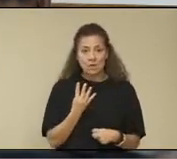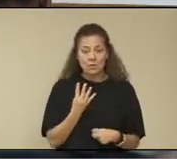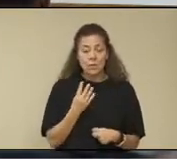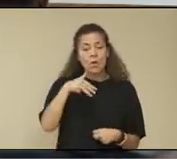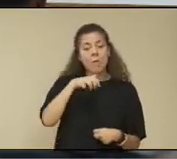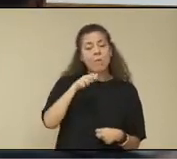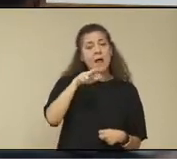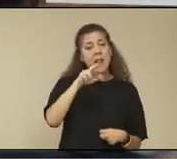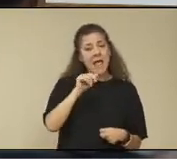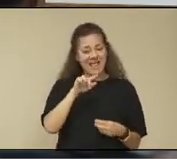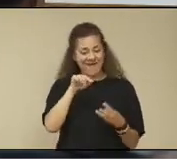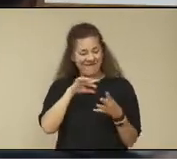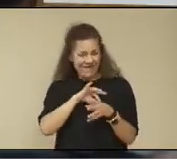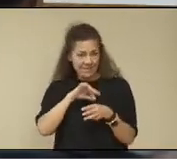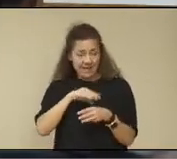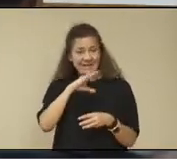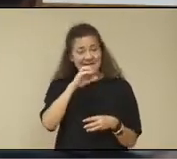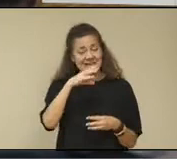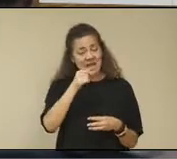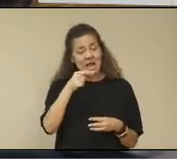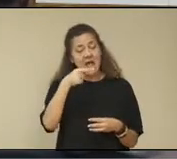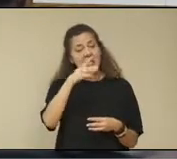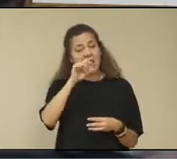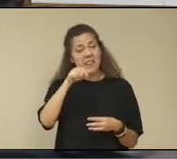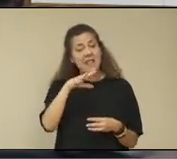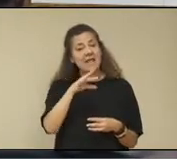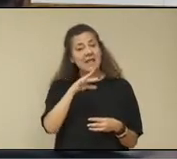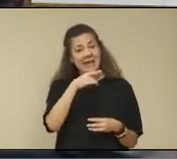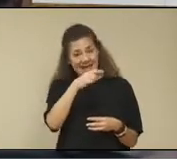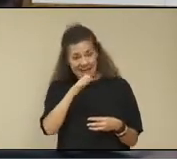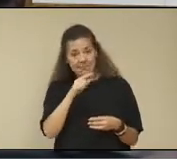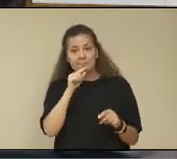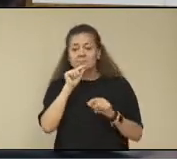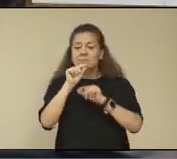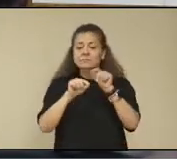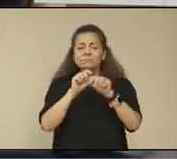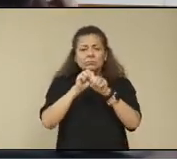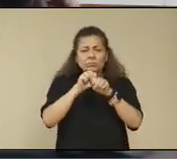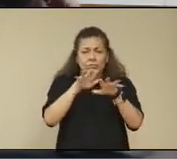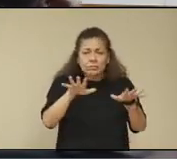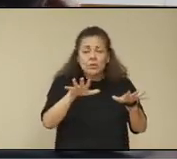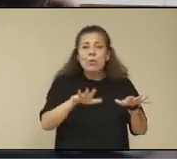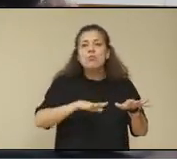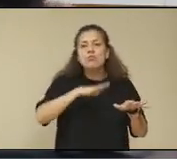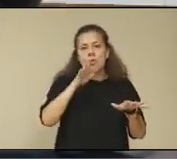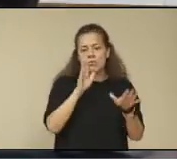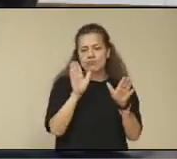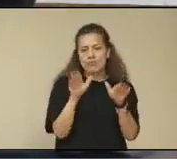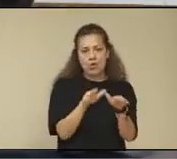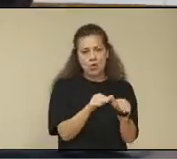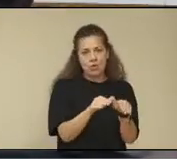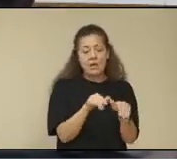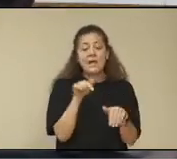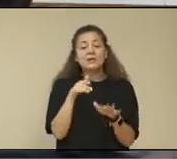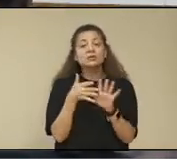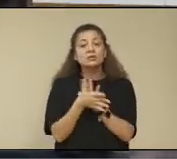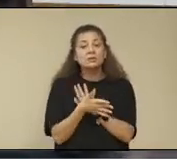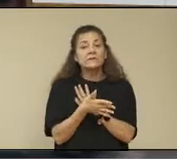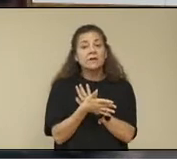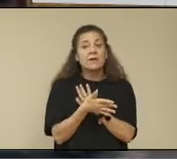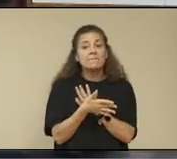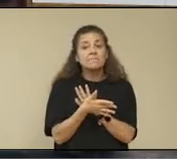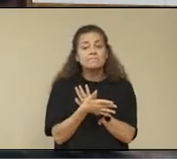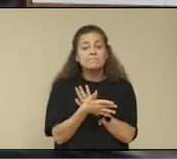malaria, chikungunya, Zika y dengue, se transmiten por mosquitos. Y esto lo que trae consigo es que